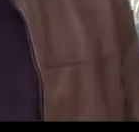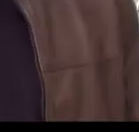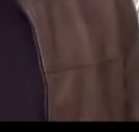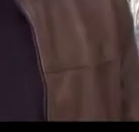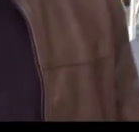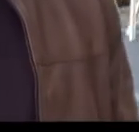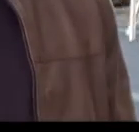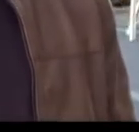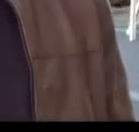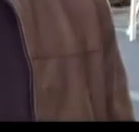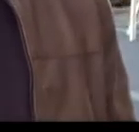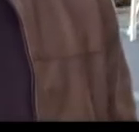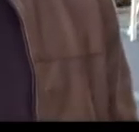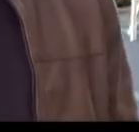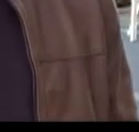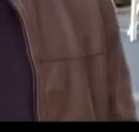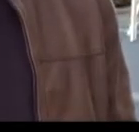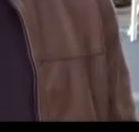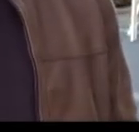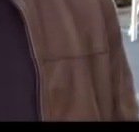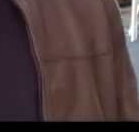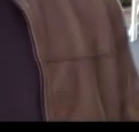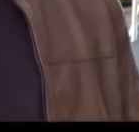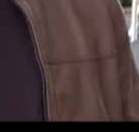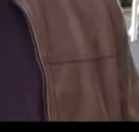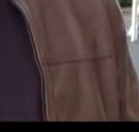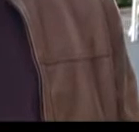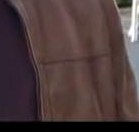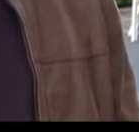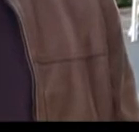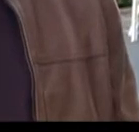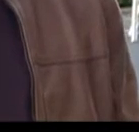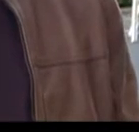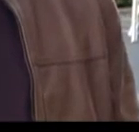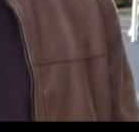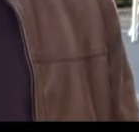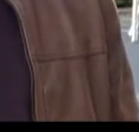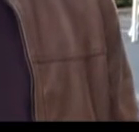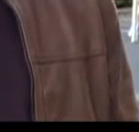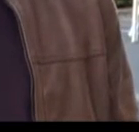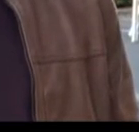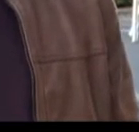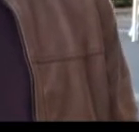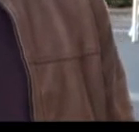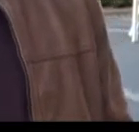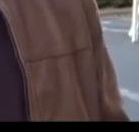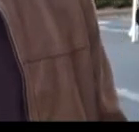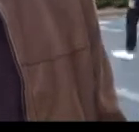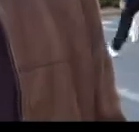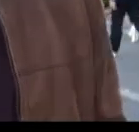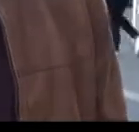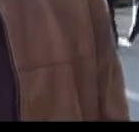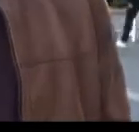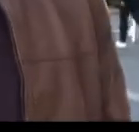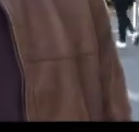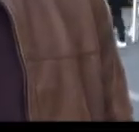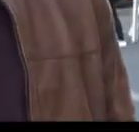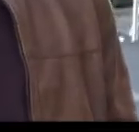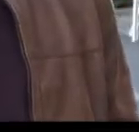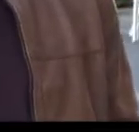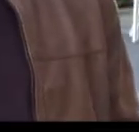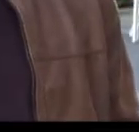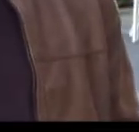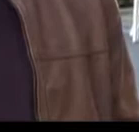son varios talleres a los que ya he asistido, aquí en Stanford, la Universidad de California en San